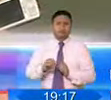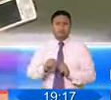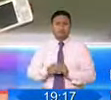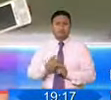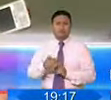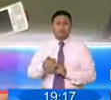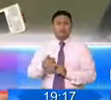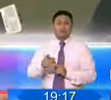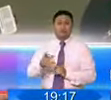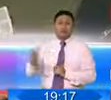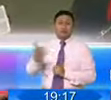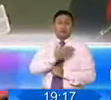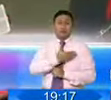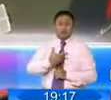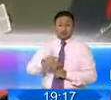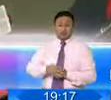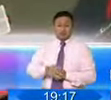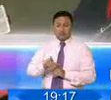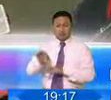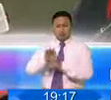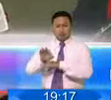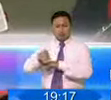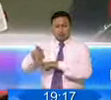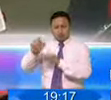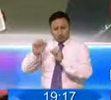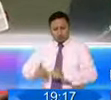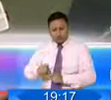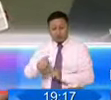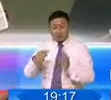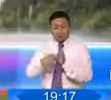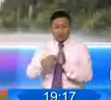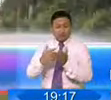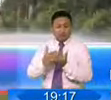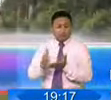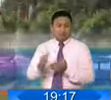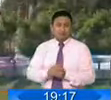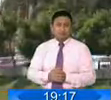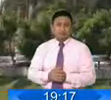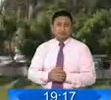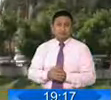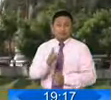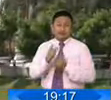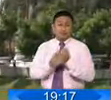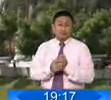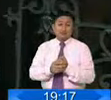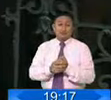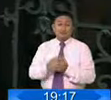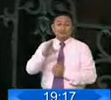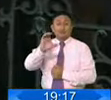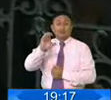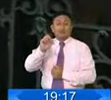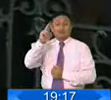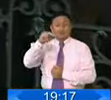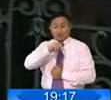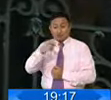convencer al gobierno para que obviamente desmantelen esta tasa. De no tener respuesta positiva en la CAN, el gobierno ecuatoriano